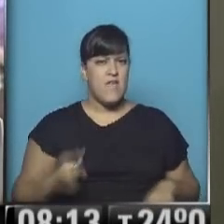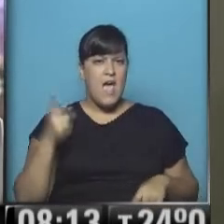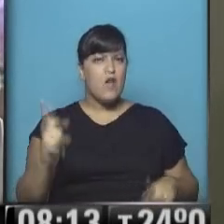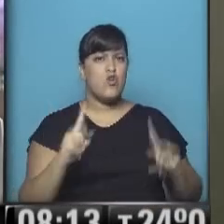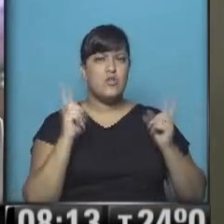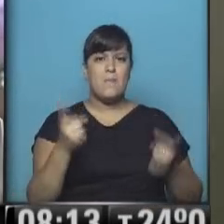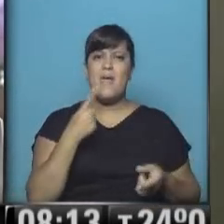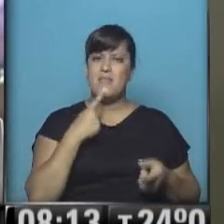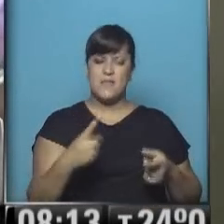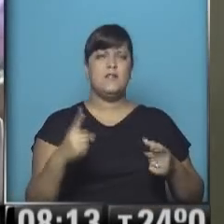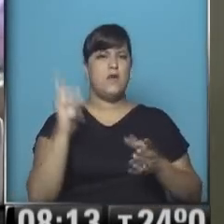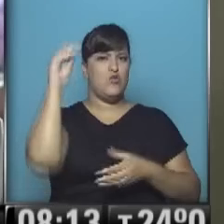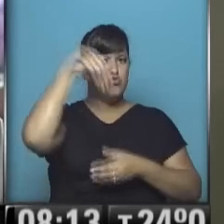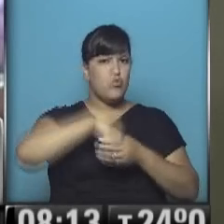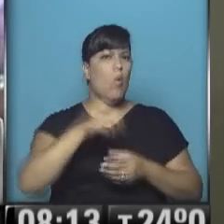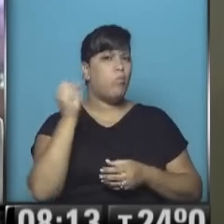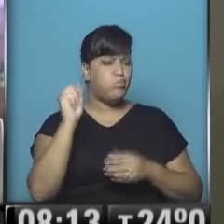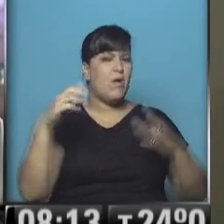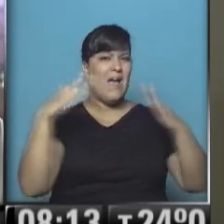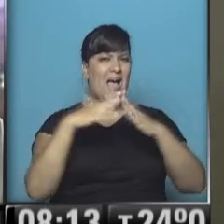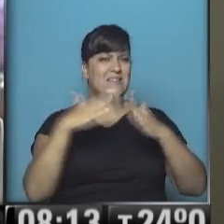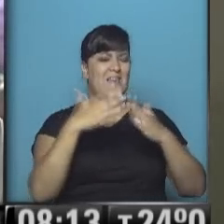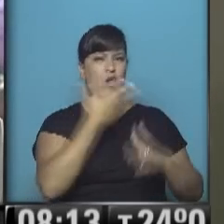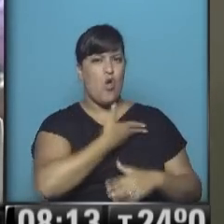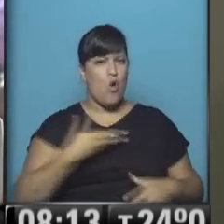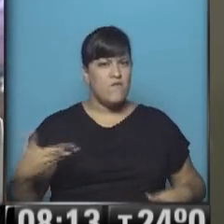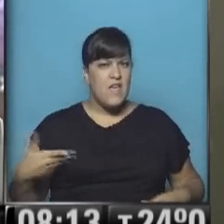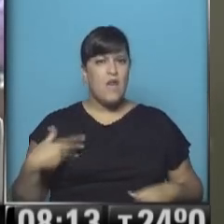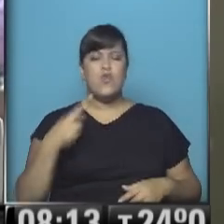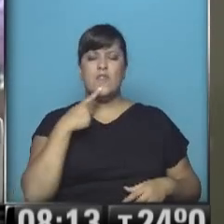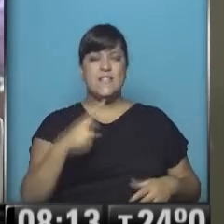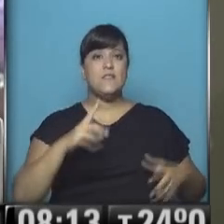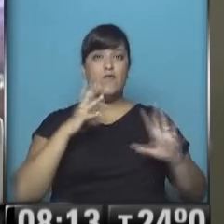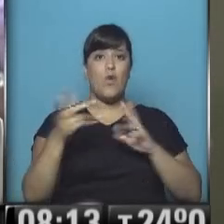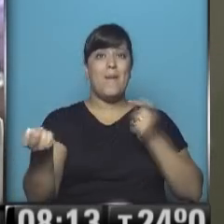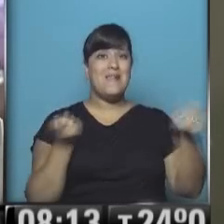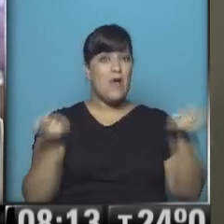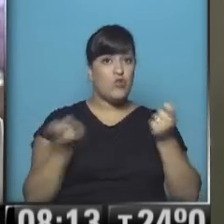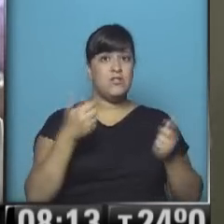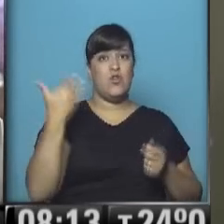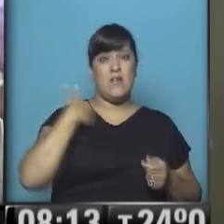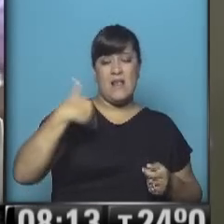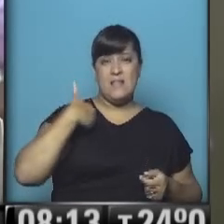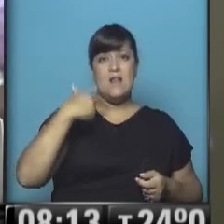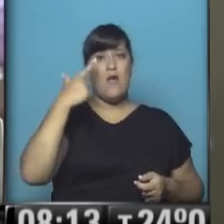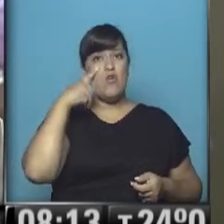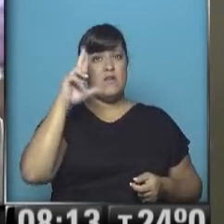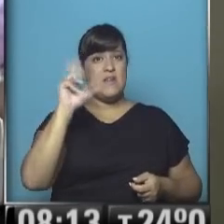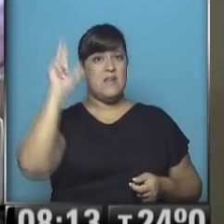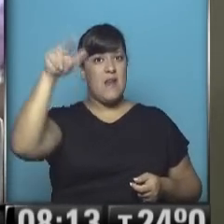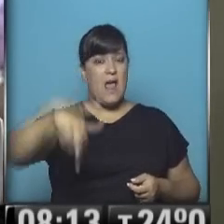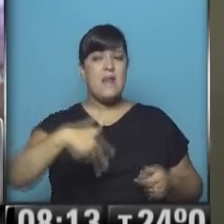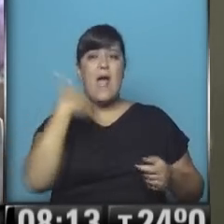menciona haber estado en casa de gobierno y se plantea como eje de una negociación entre la República Argentina e Irán, hablando